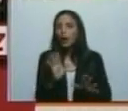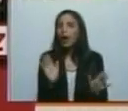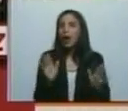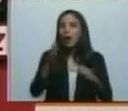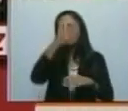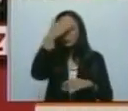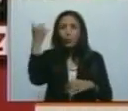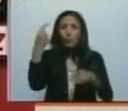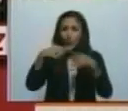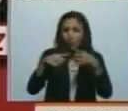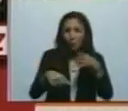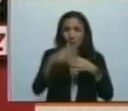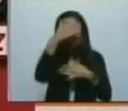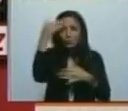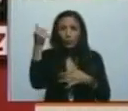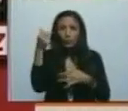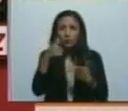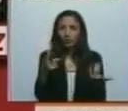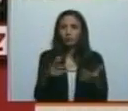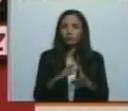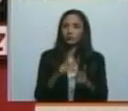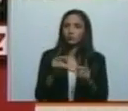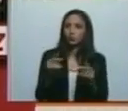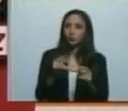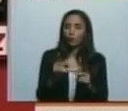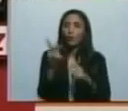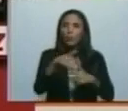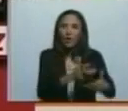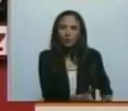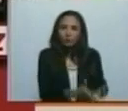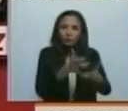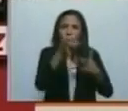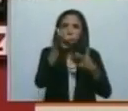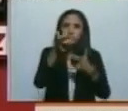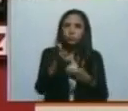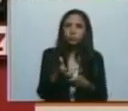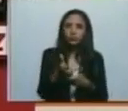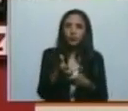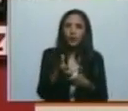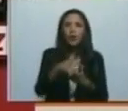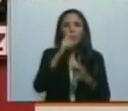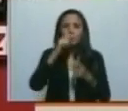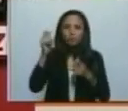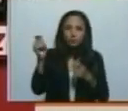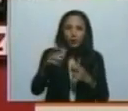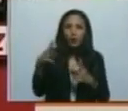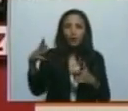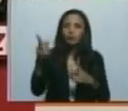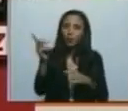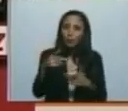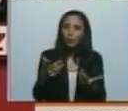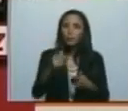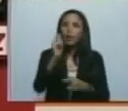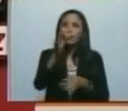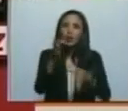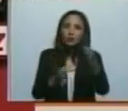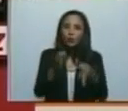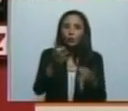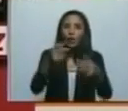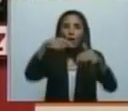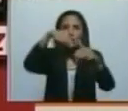cosas. Fueron fusiles y granadas al Tribunal Supremo de Justicia. En el Tribunal Supremo de Justicia estaban unos